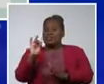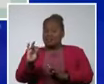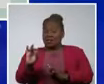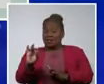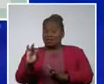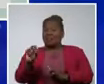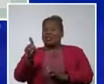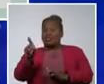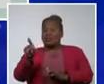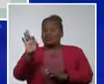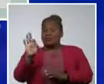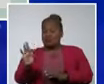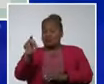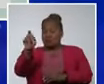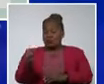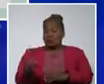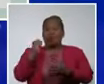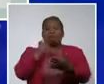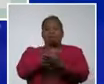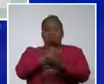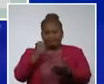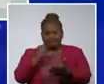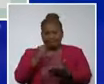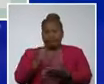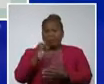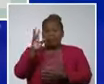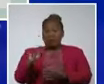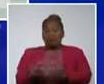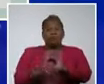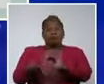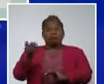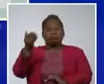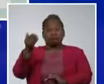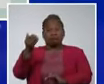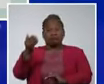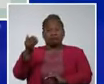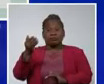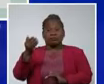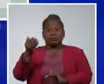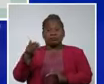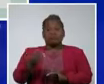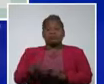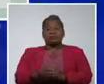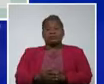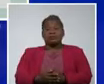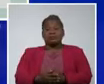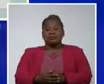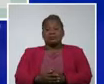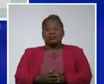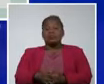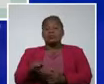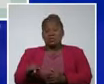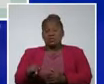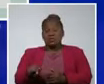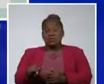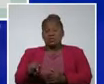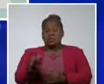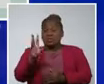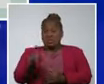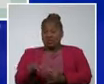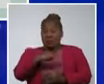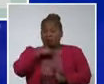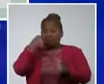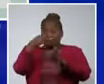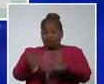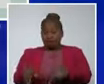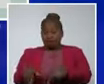2.718 casos confirmados, una cifra elevada, y con una cifra elevada de fallecidos,